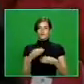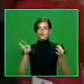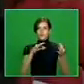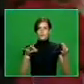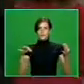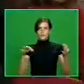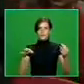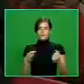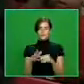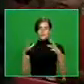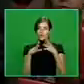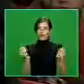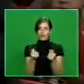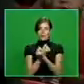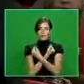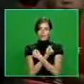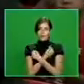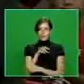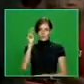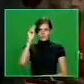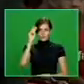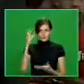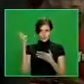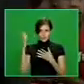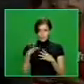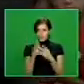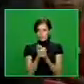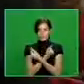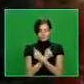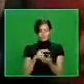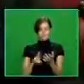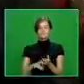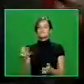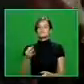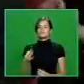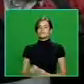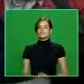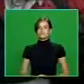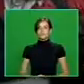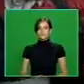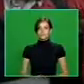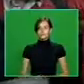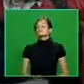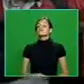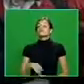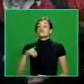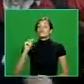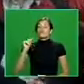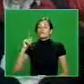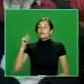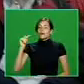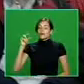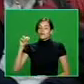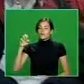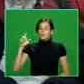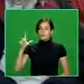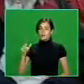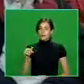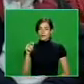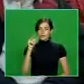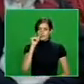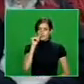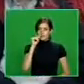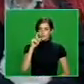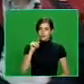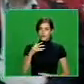creador todo nuestro amor maestro todo nuestro cariño ad dudamel tenemos